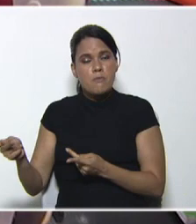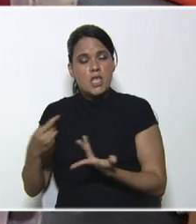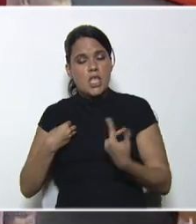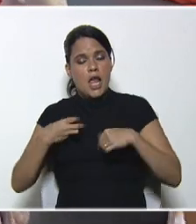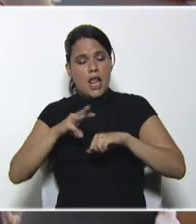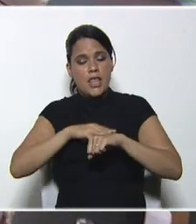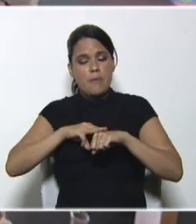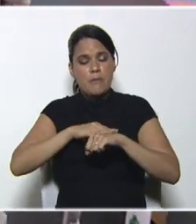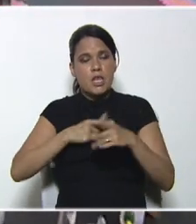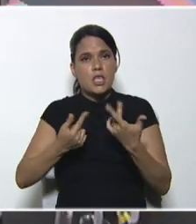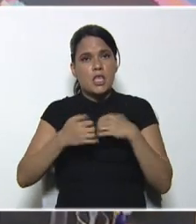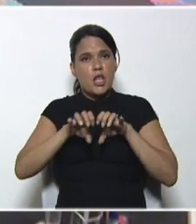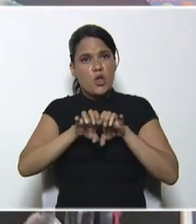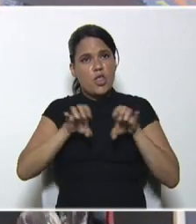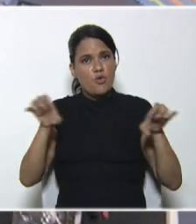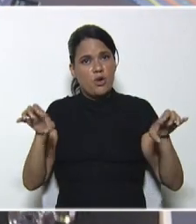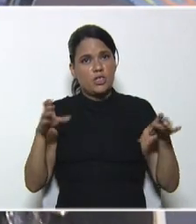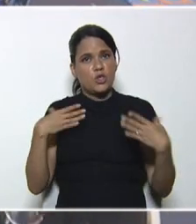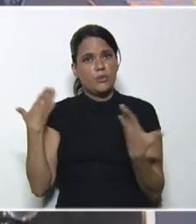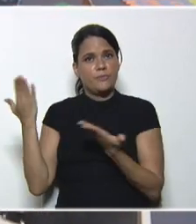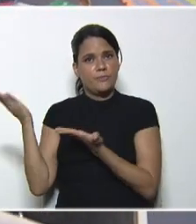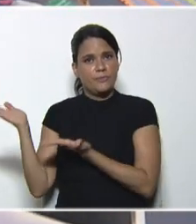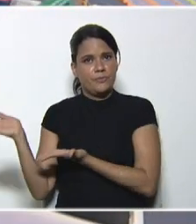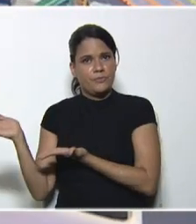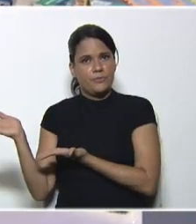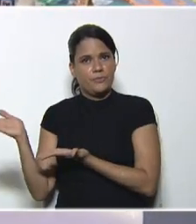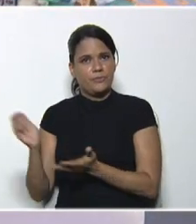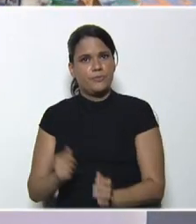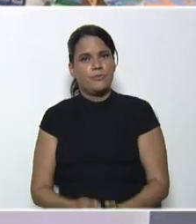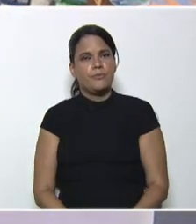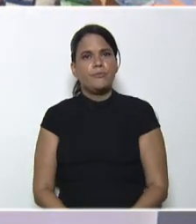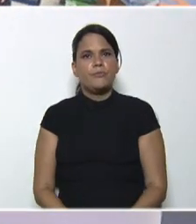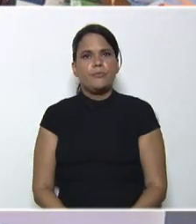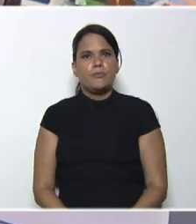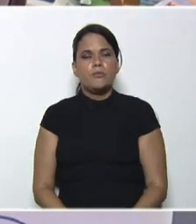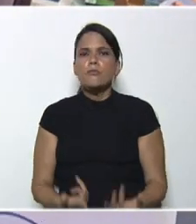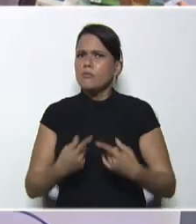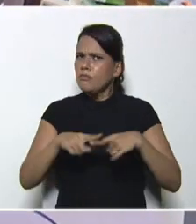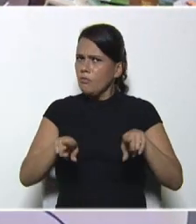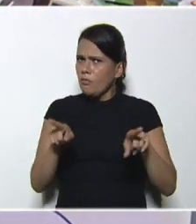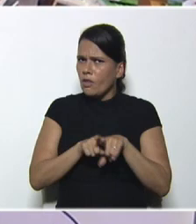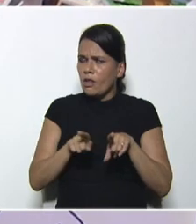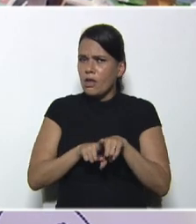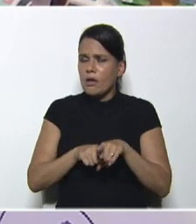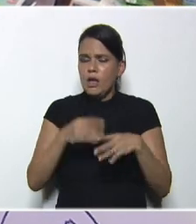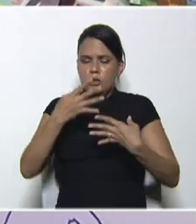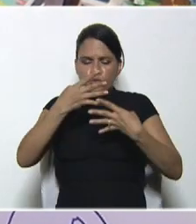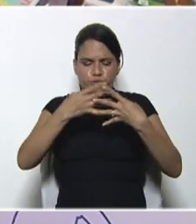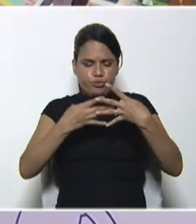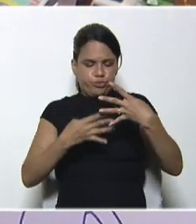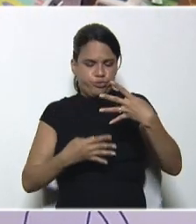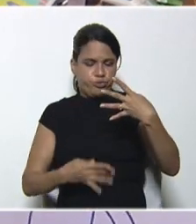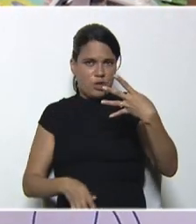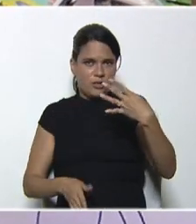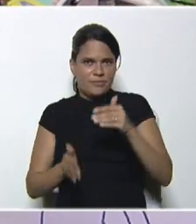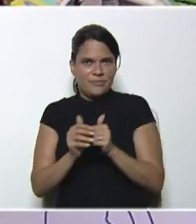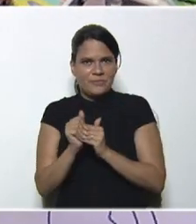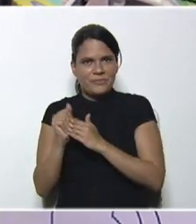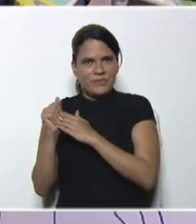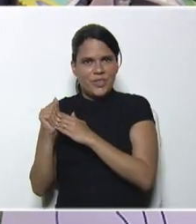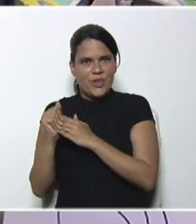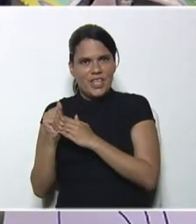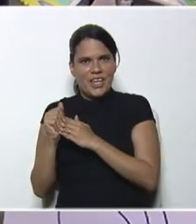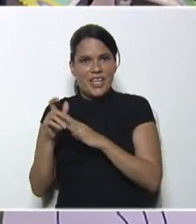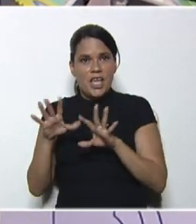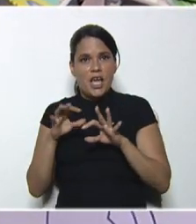la página web oficial del Ministerio del Poder Popular para la Educación. Pero así también a que descarguen nuestras guías pedagógicas con